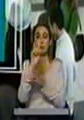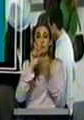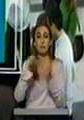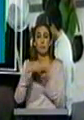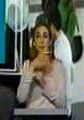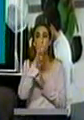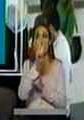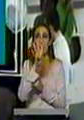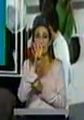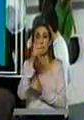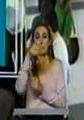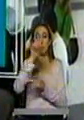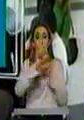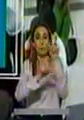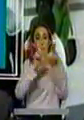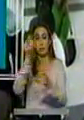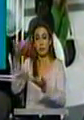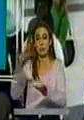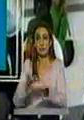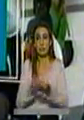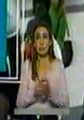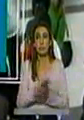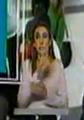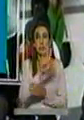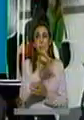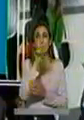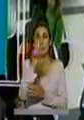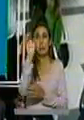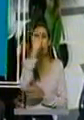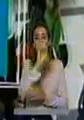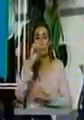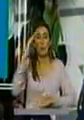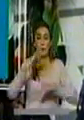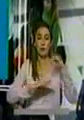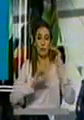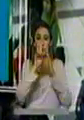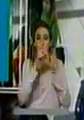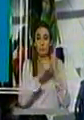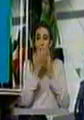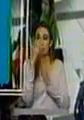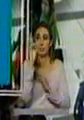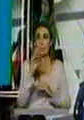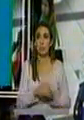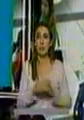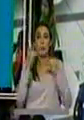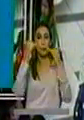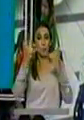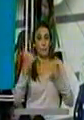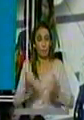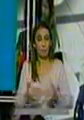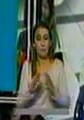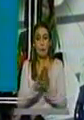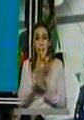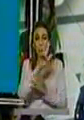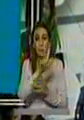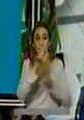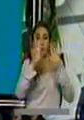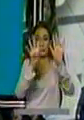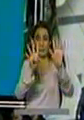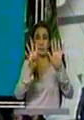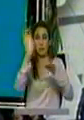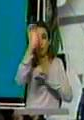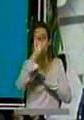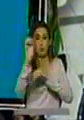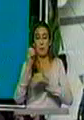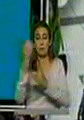2.4 millones de personas, un 51% más que lo registrado en el 2017. De este universo, el 39% corresponde